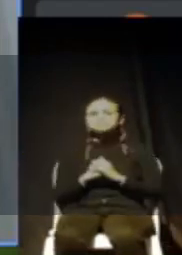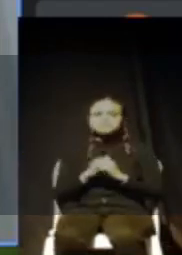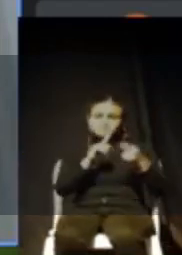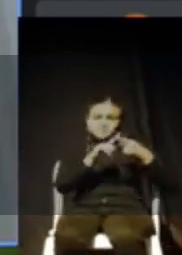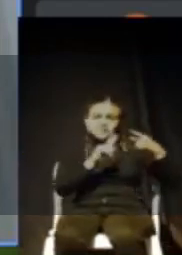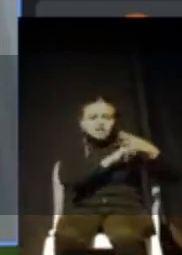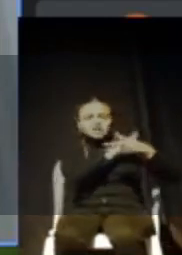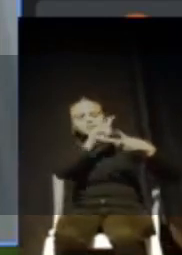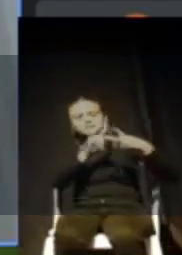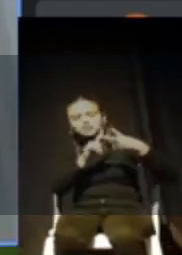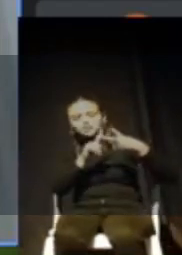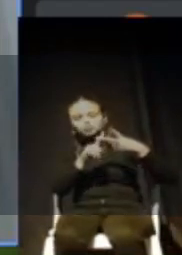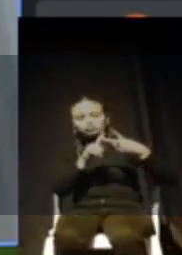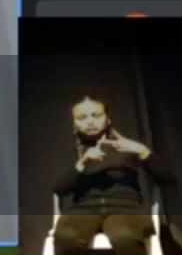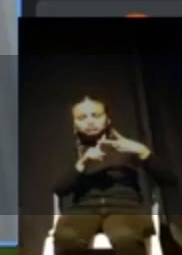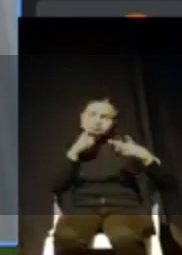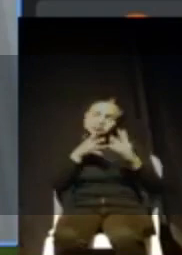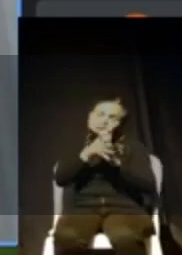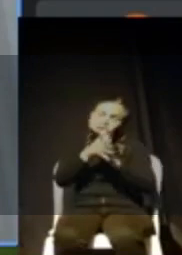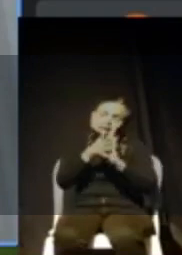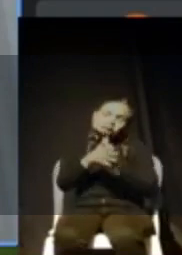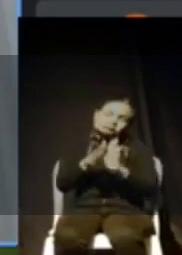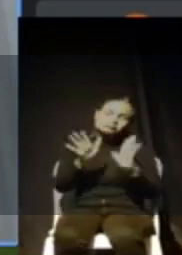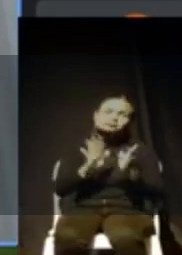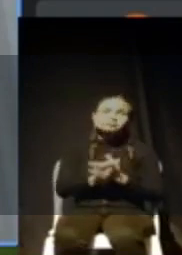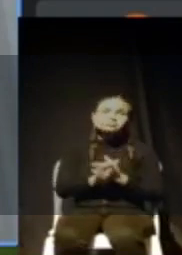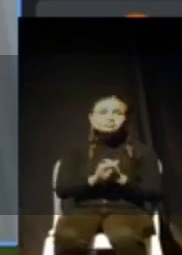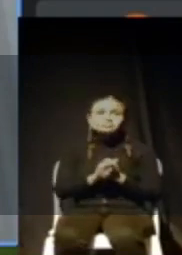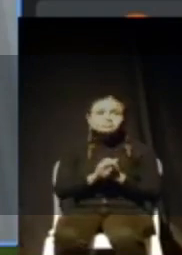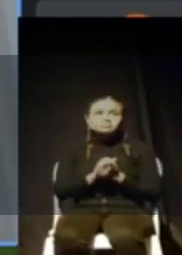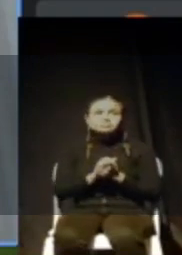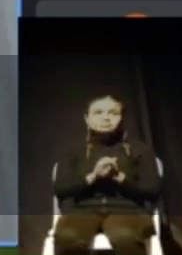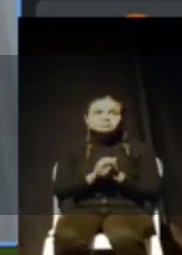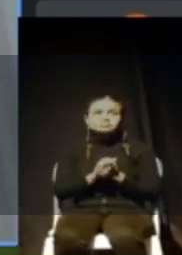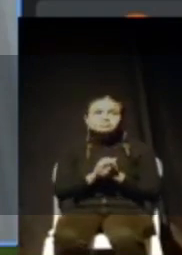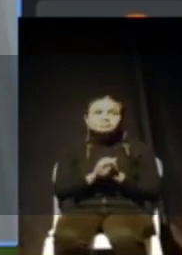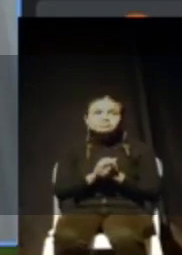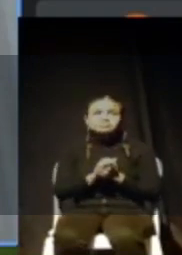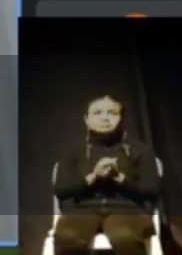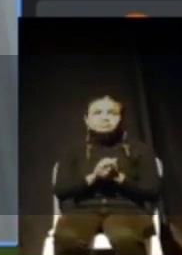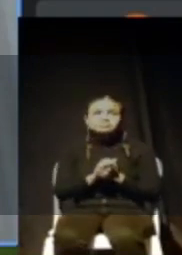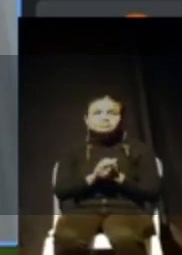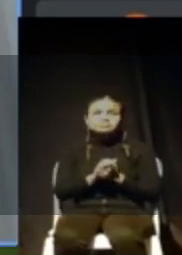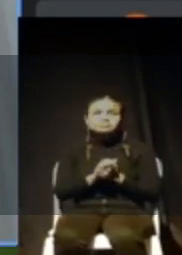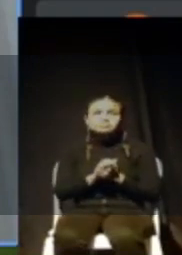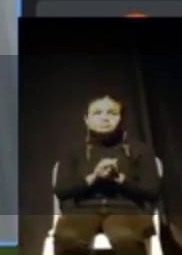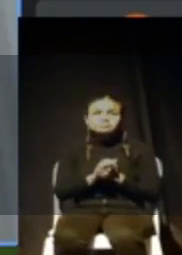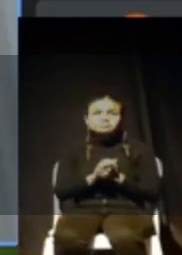nombraré poliléctica, pues tiene que ver con esa representación